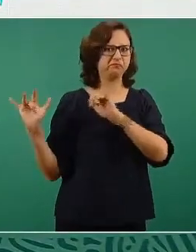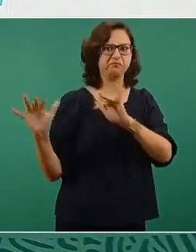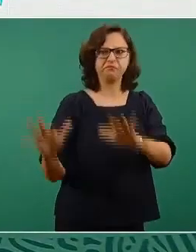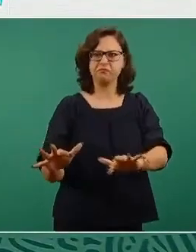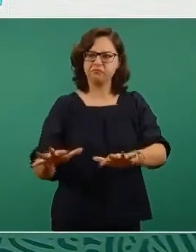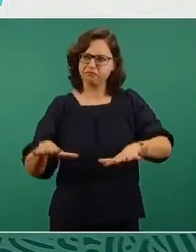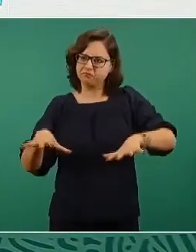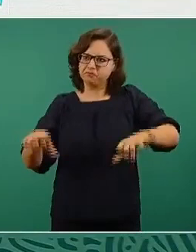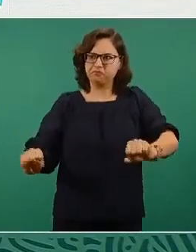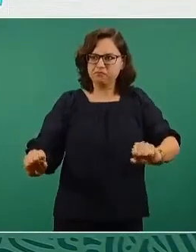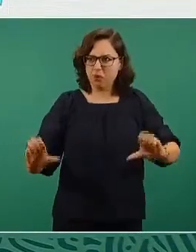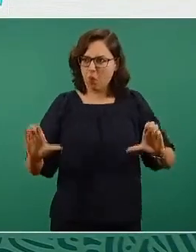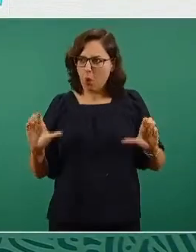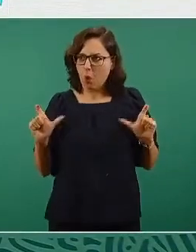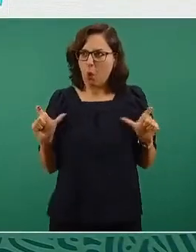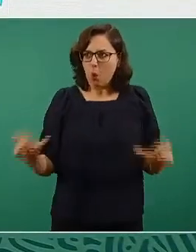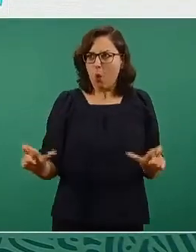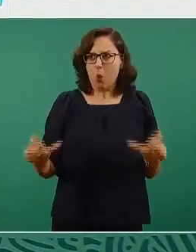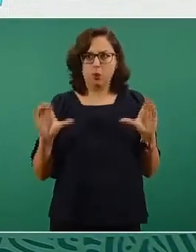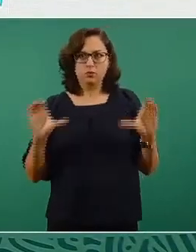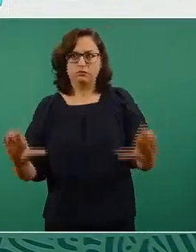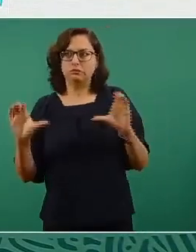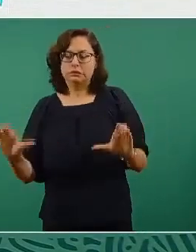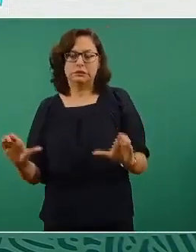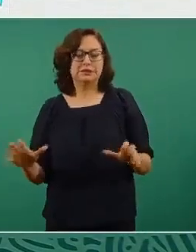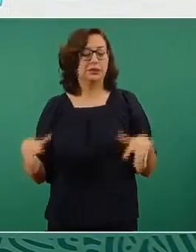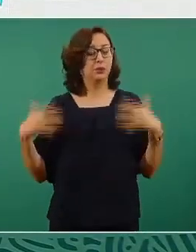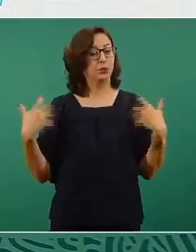principio, pero se controló.